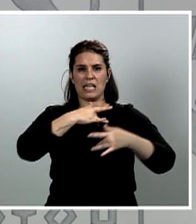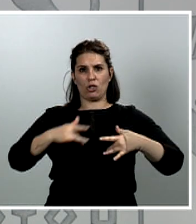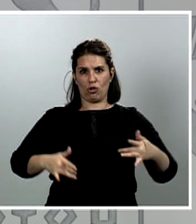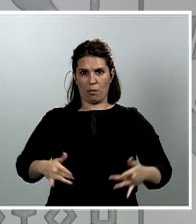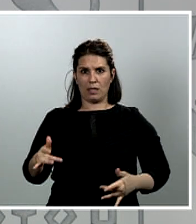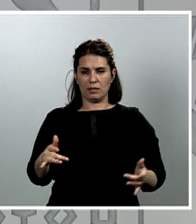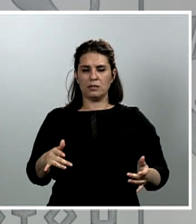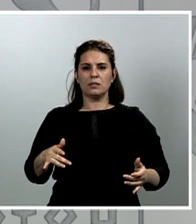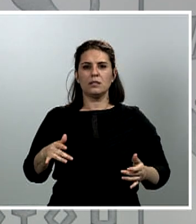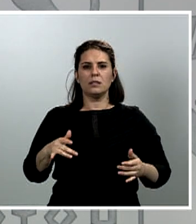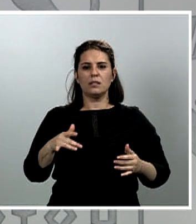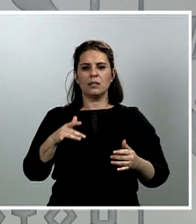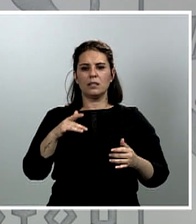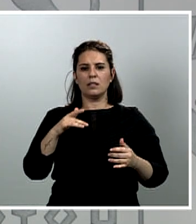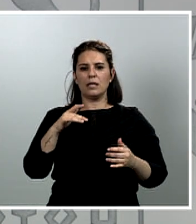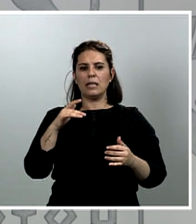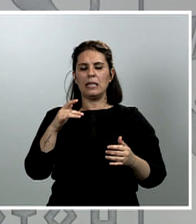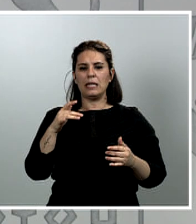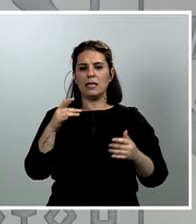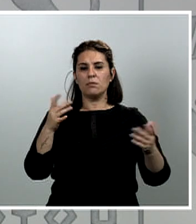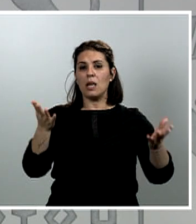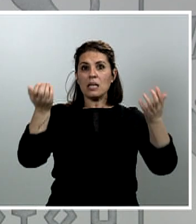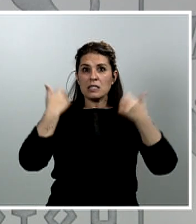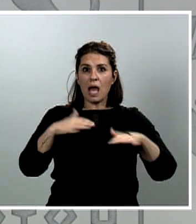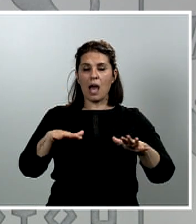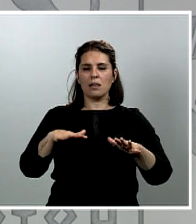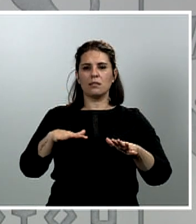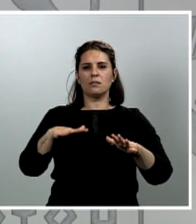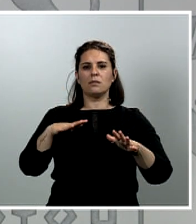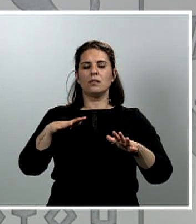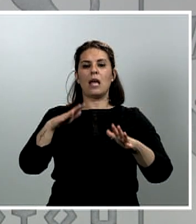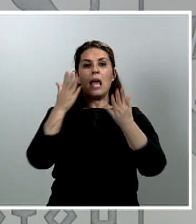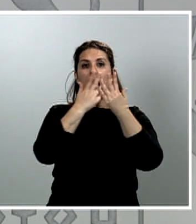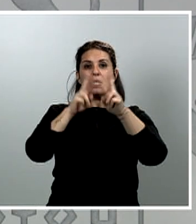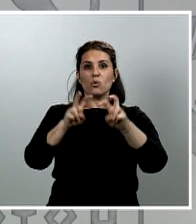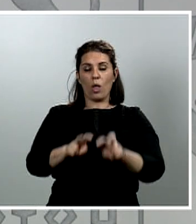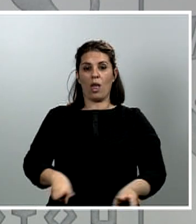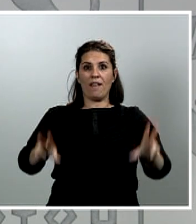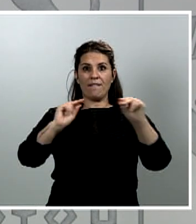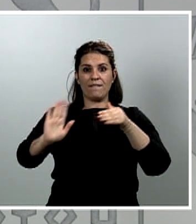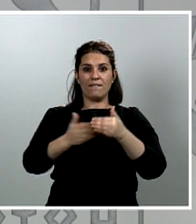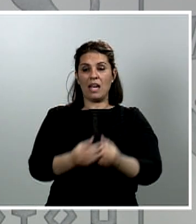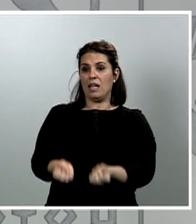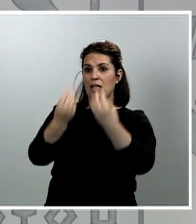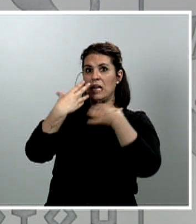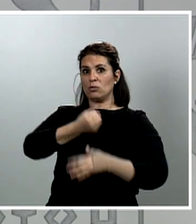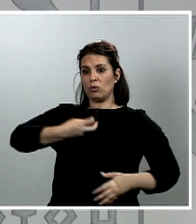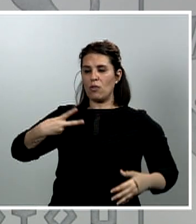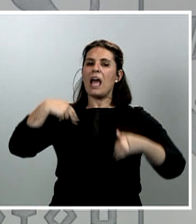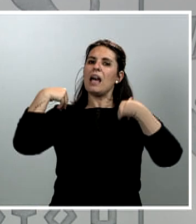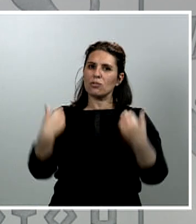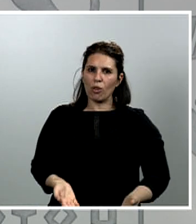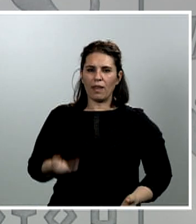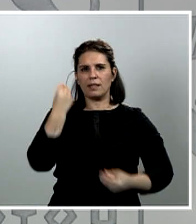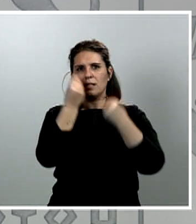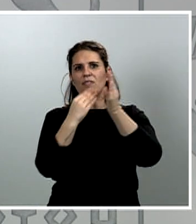sufrido del COVID, y una vez que tengamos esos resultados podríamos plantear la necesidad o no de hacer pruebas masivas a